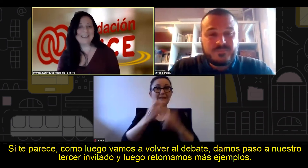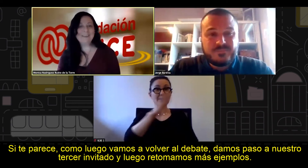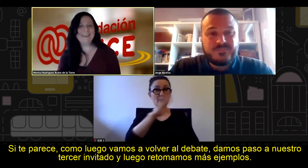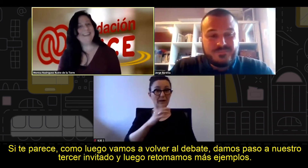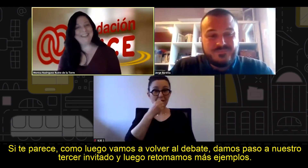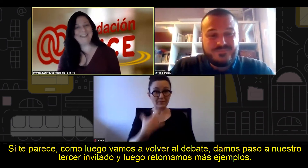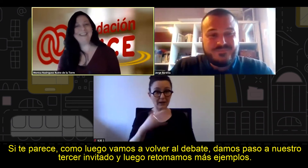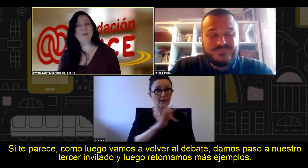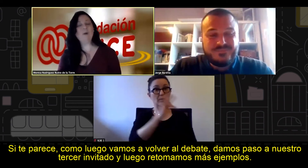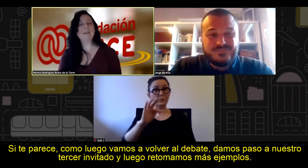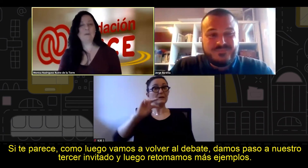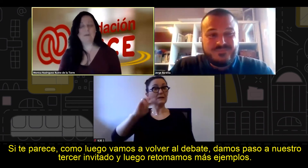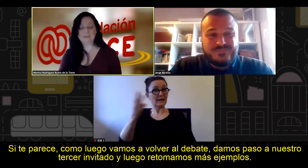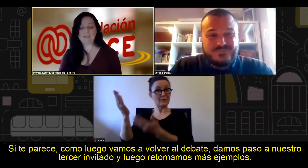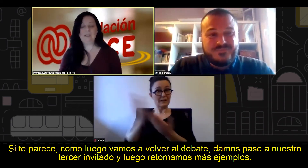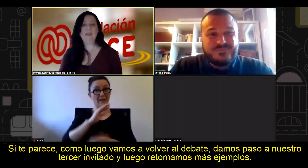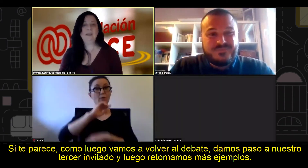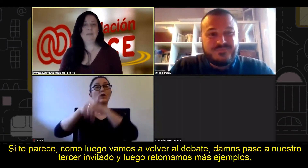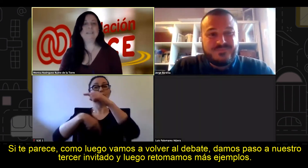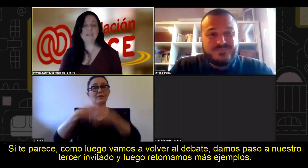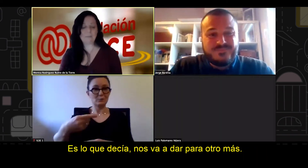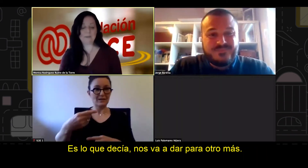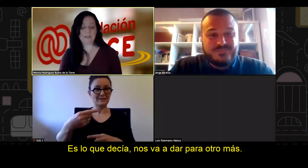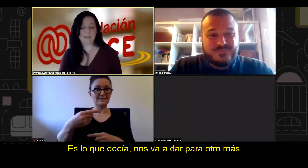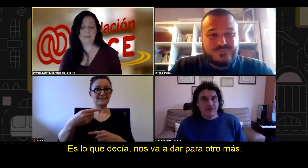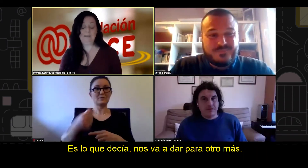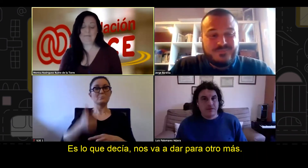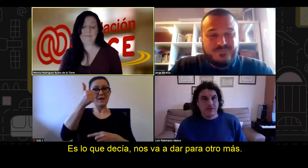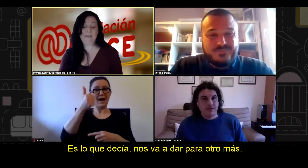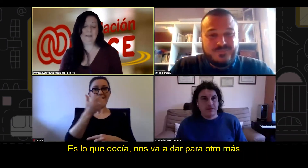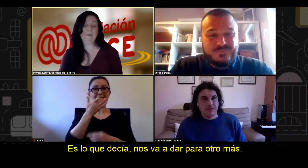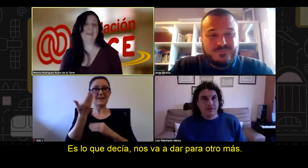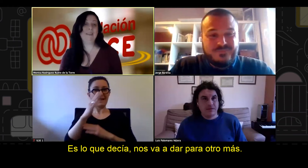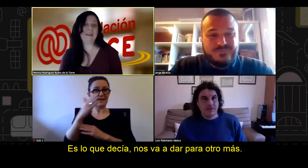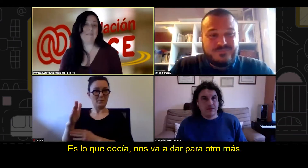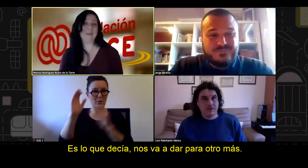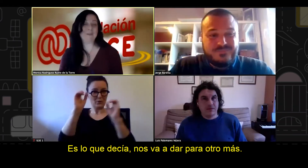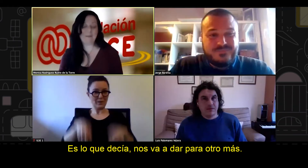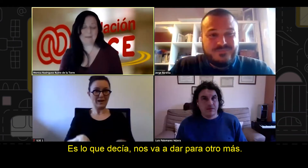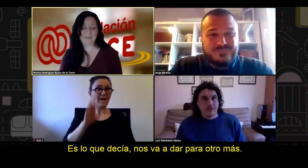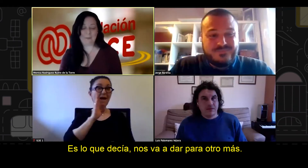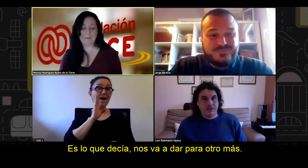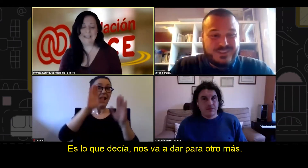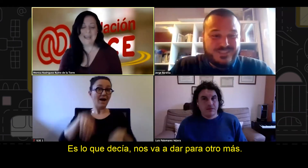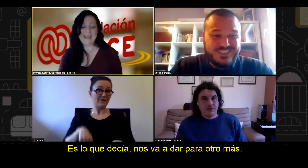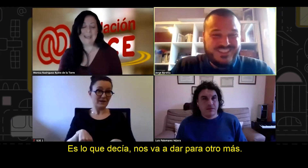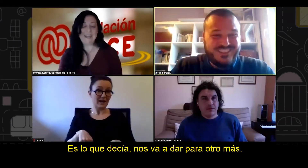invitado y luego retomamos más ejemplos que es lo que decía, al final nos va a dar para otro